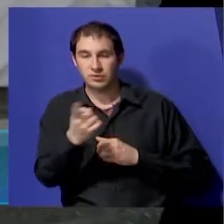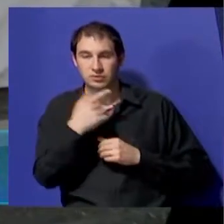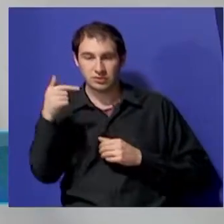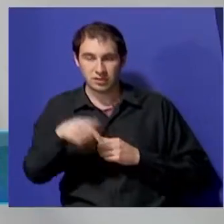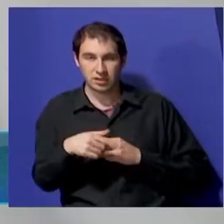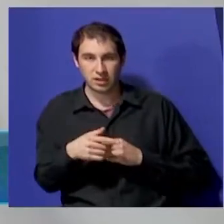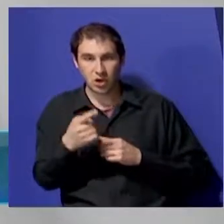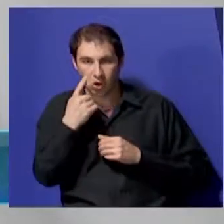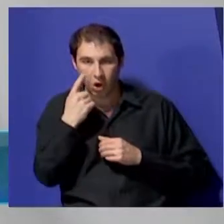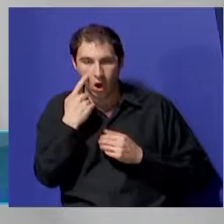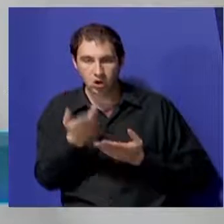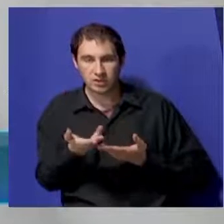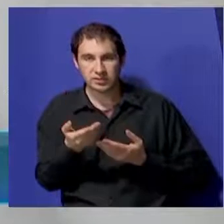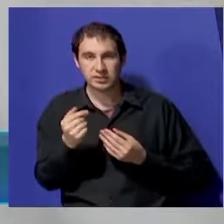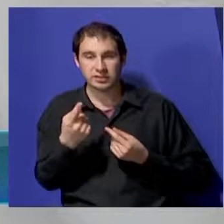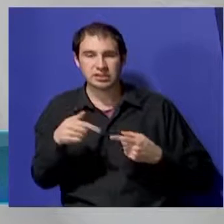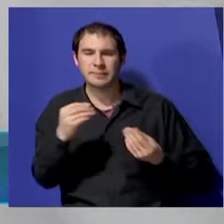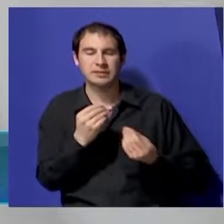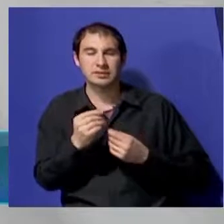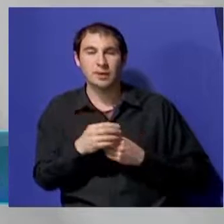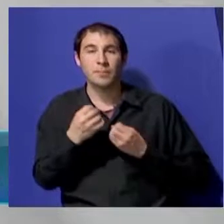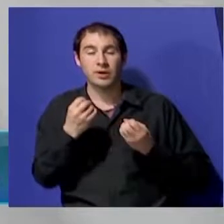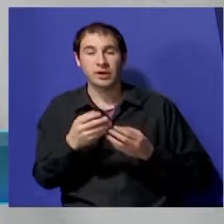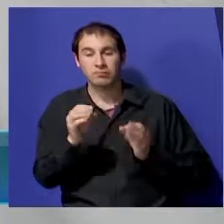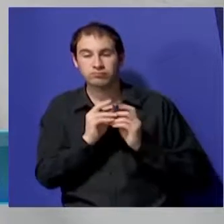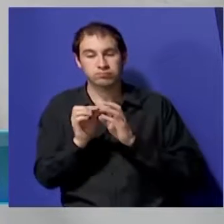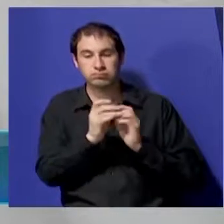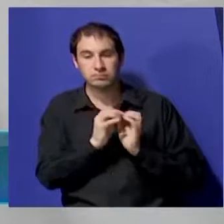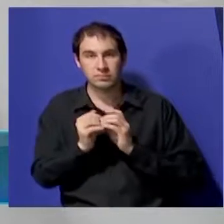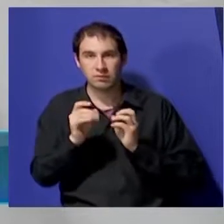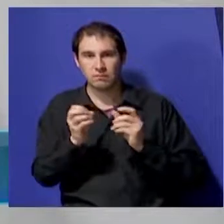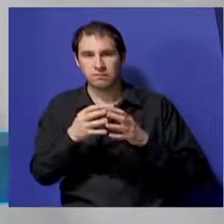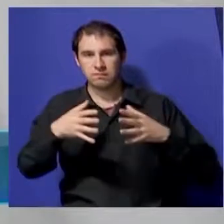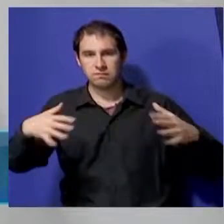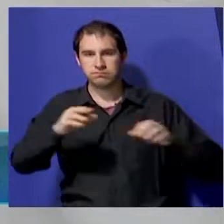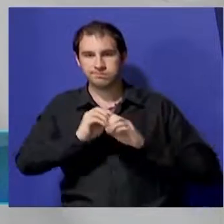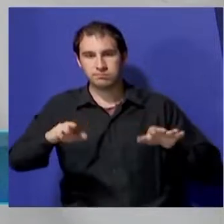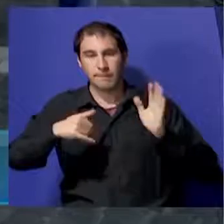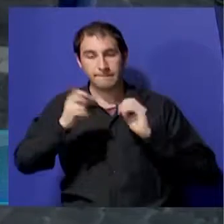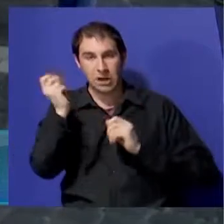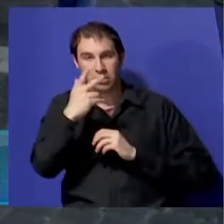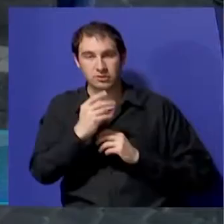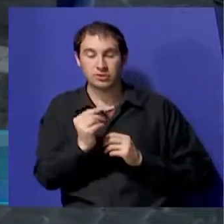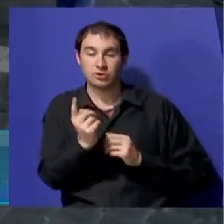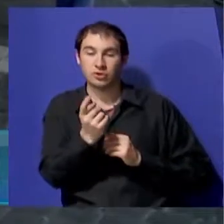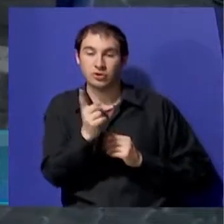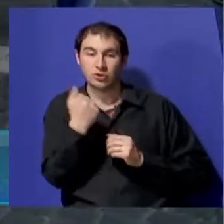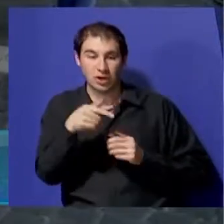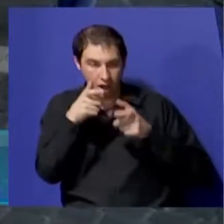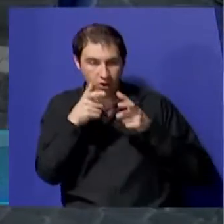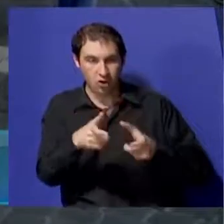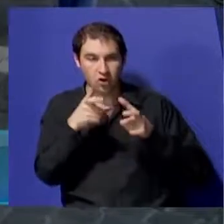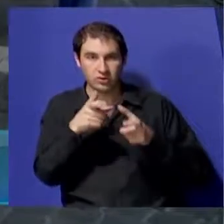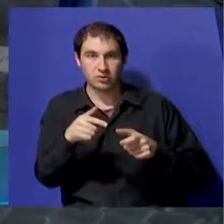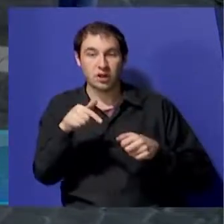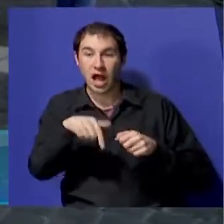tener conocimiento de eso porque los rumores se hacían cada vez más grandes. Si nosotros hacemos monitoreos